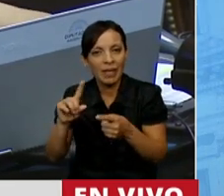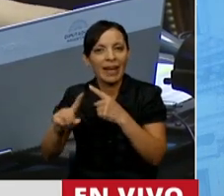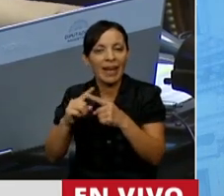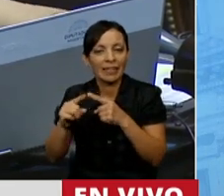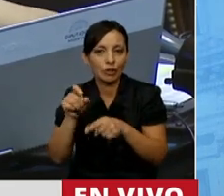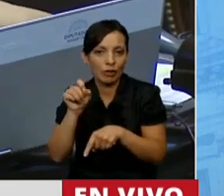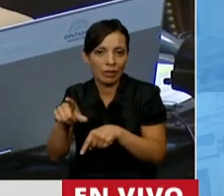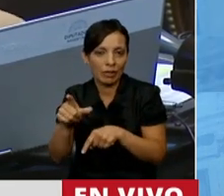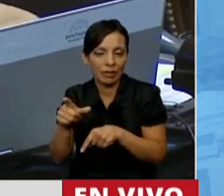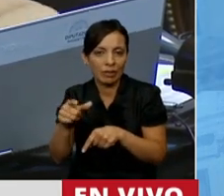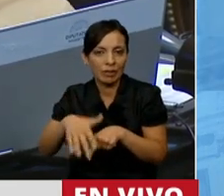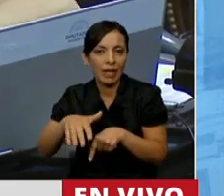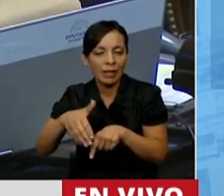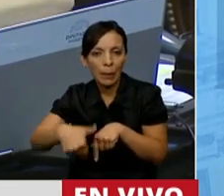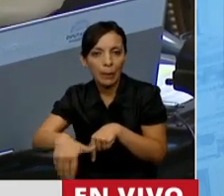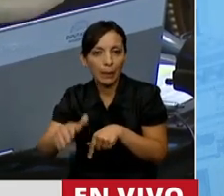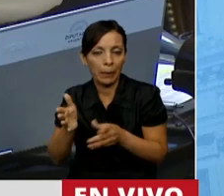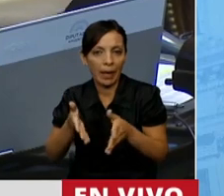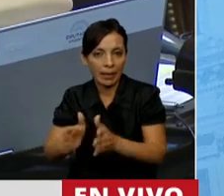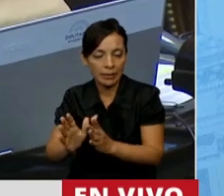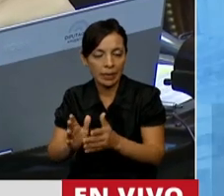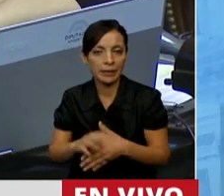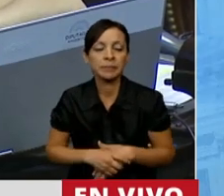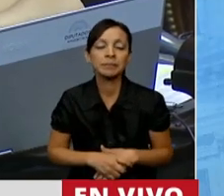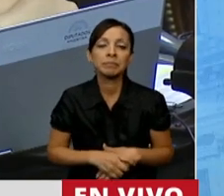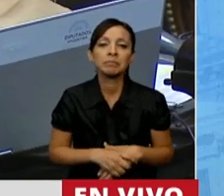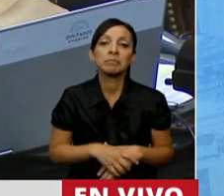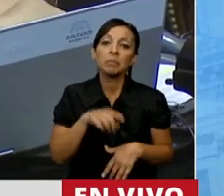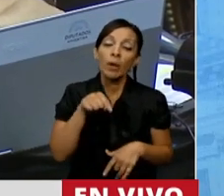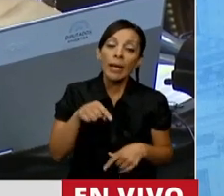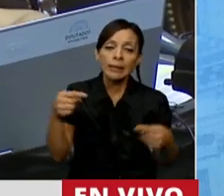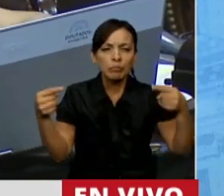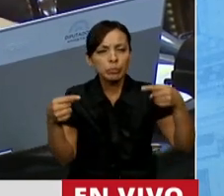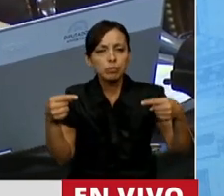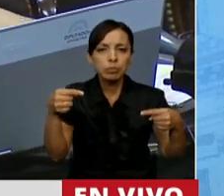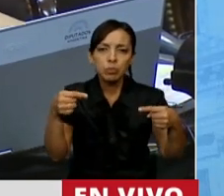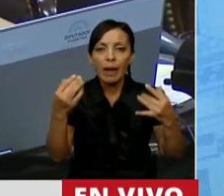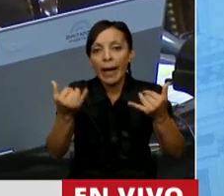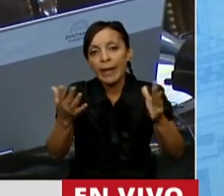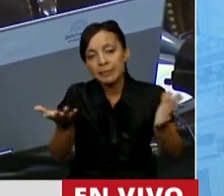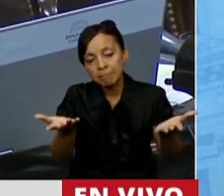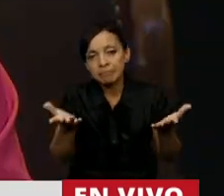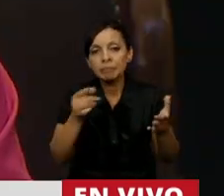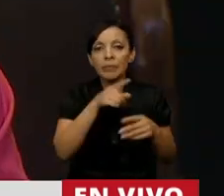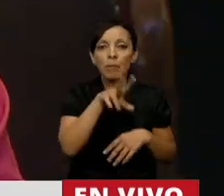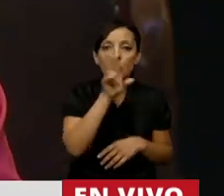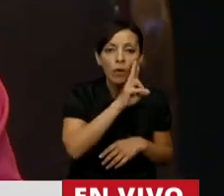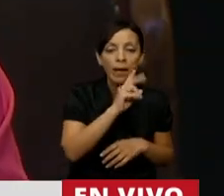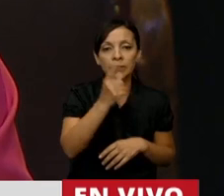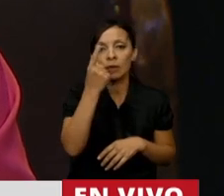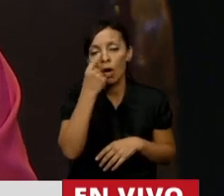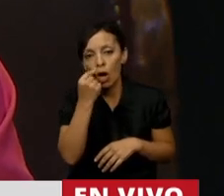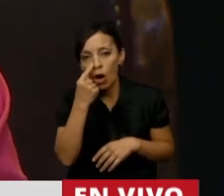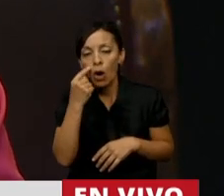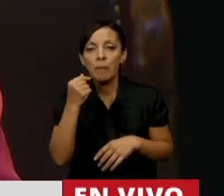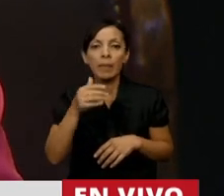niño por nacer. En esta problemática, por supuesto, involucra a la mujer, al hombre, al niño por